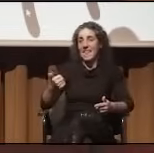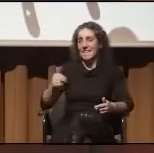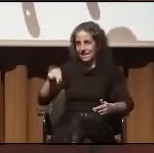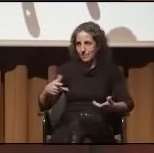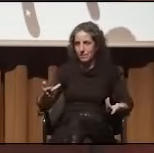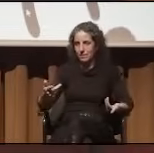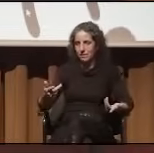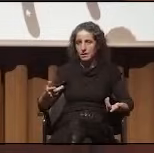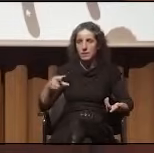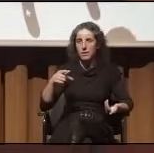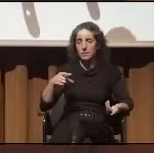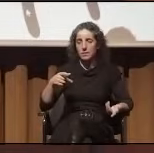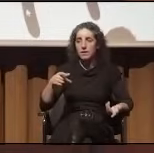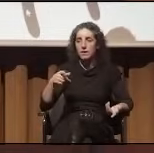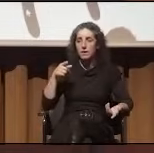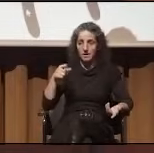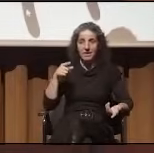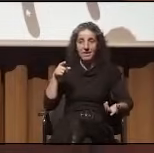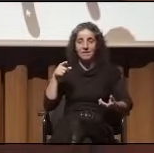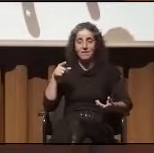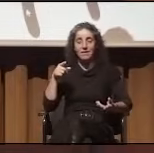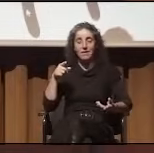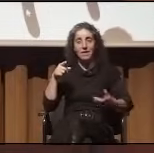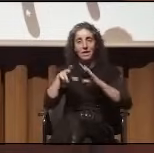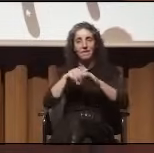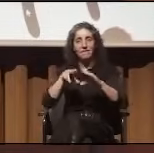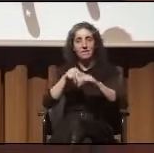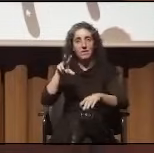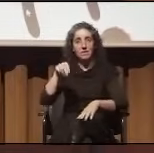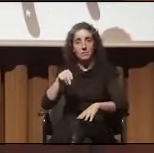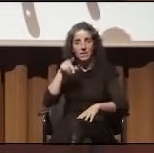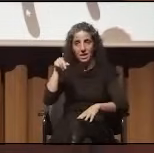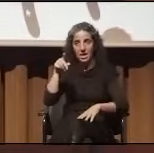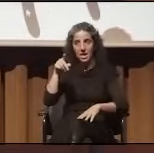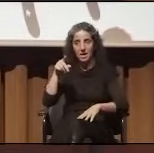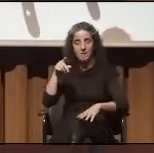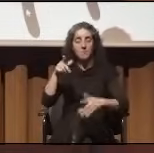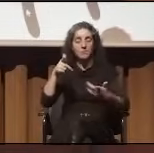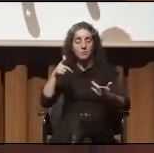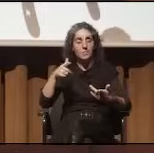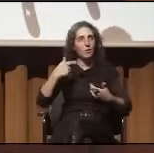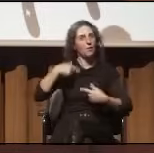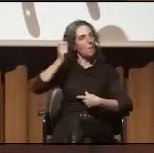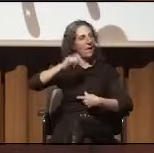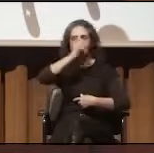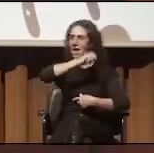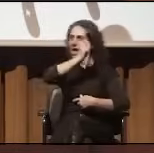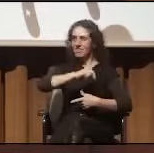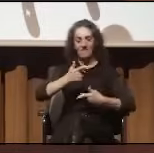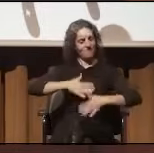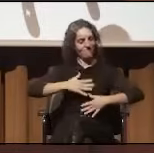sí que es auténtico, ¿no? Él me dijo, me he quedado peinado y vestido y sin visita, ¿no? Y entonces me conmovió porque pensé,